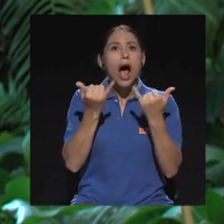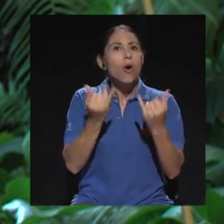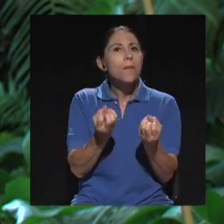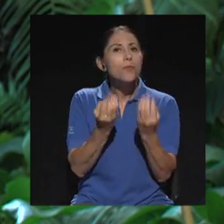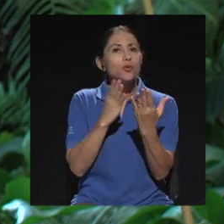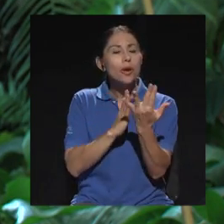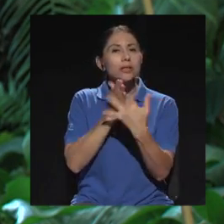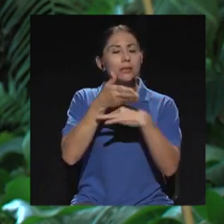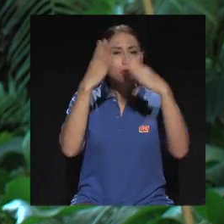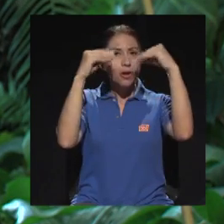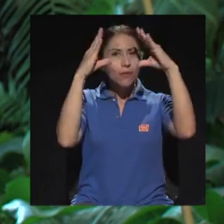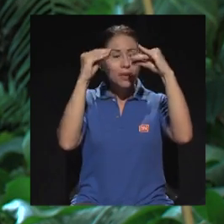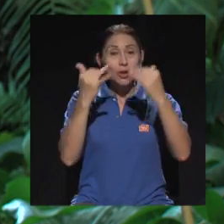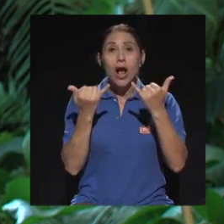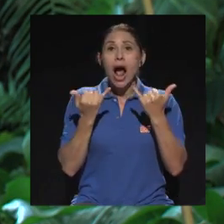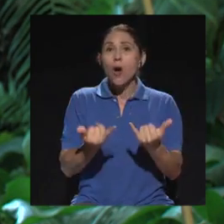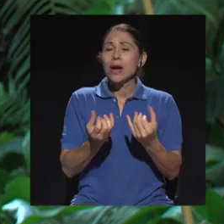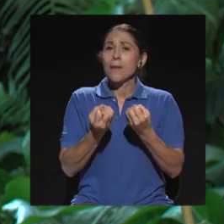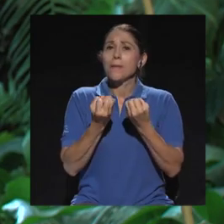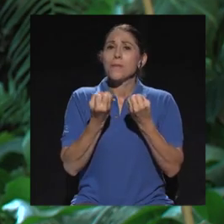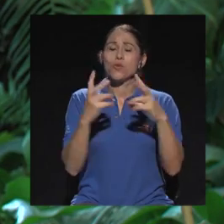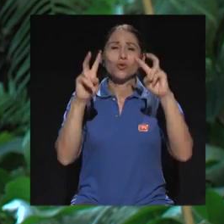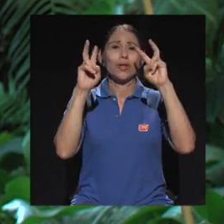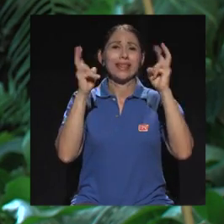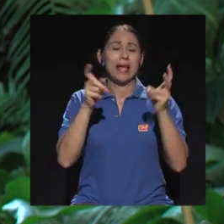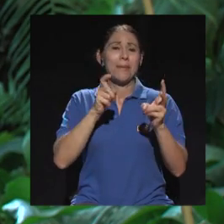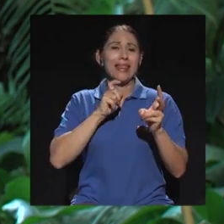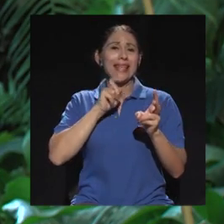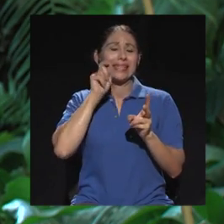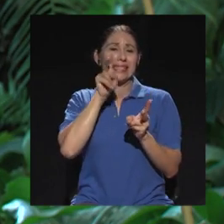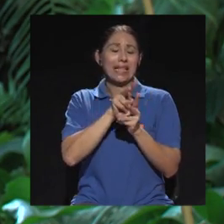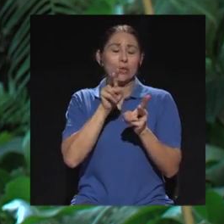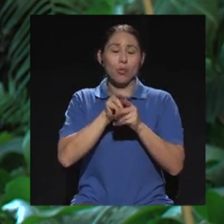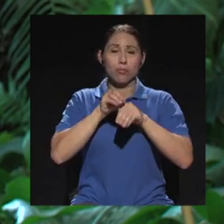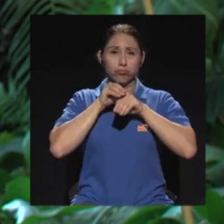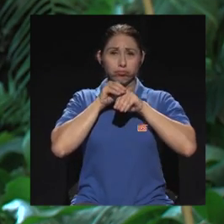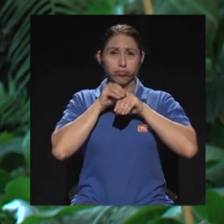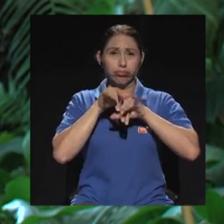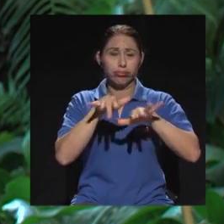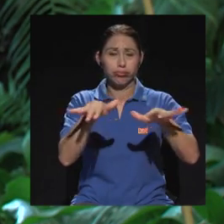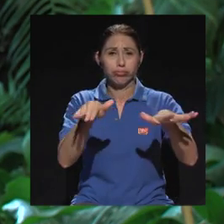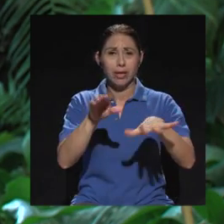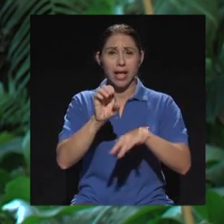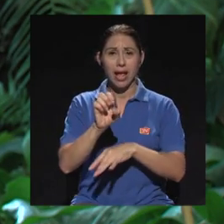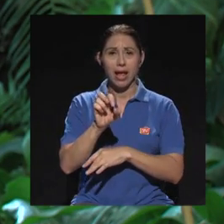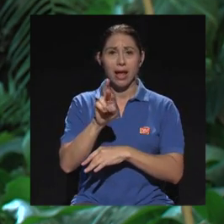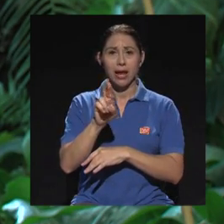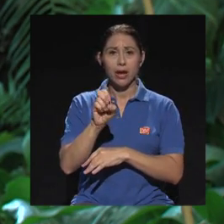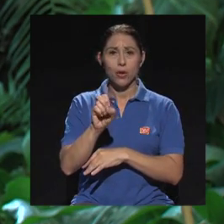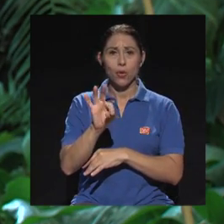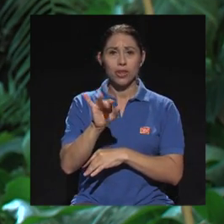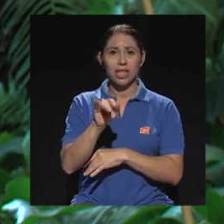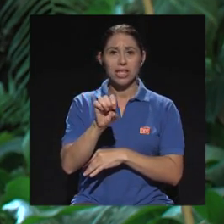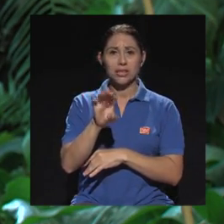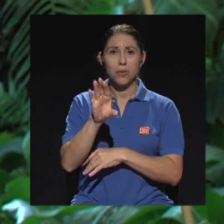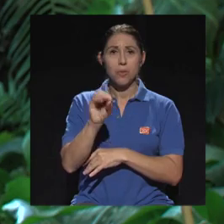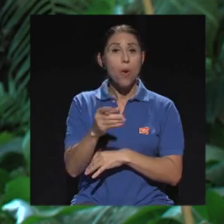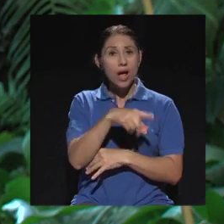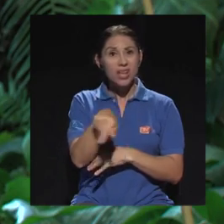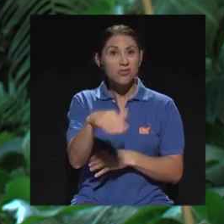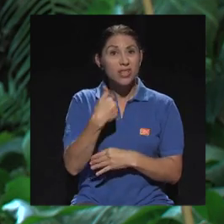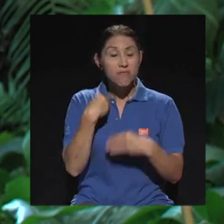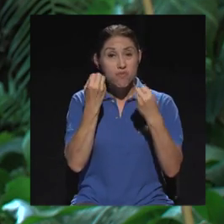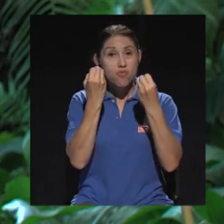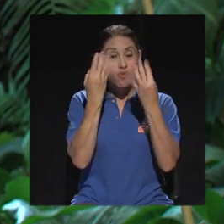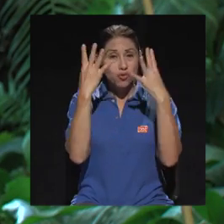están bombardeados por el tema del erotismo, por ejemplo, que eso es un tema, digamos, de fondo muy importante que tenemos que considerar. Entonces